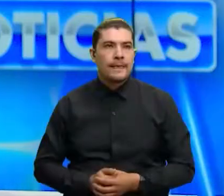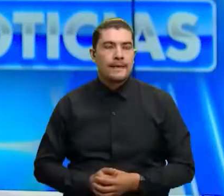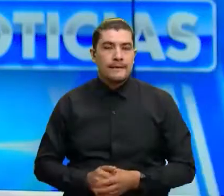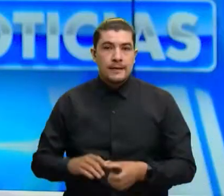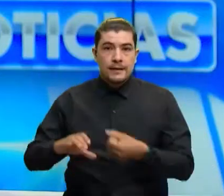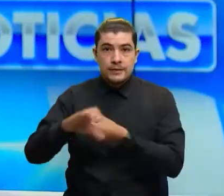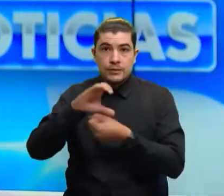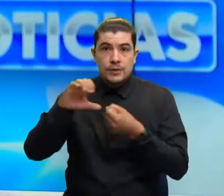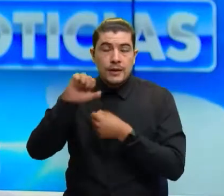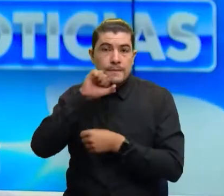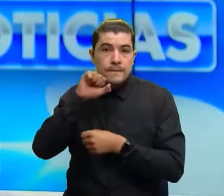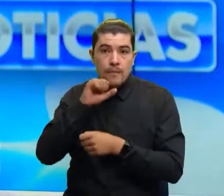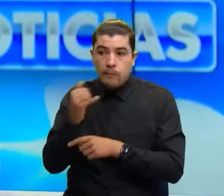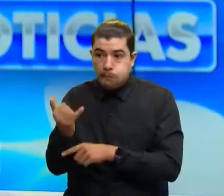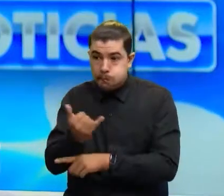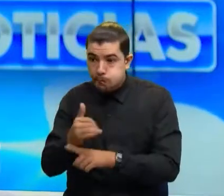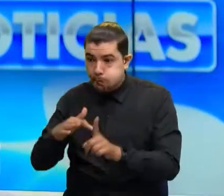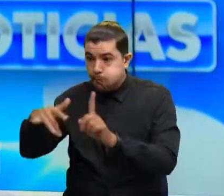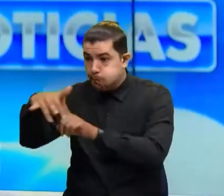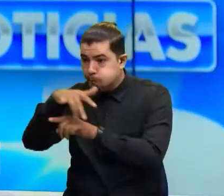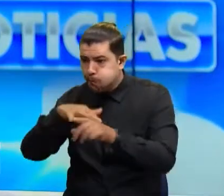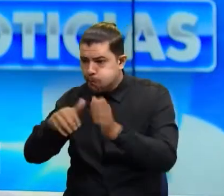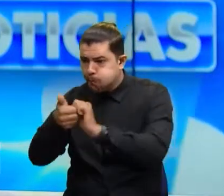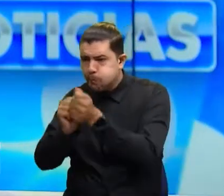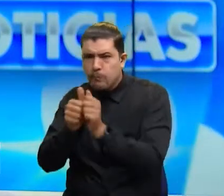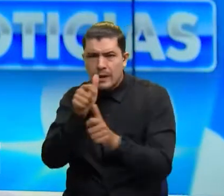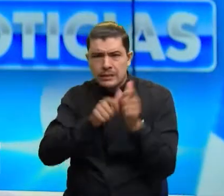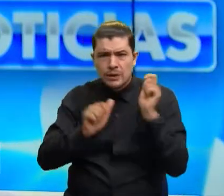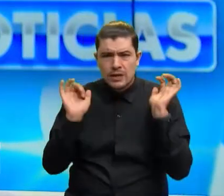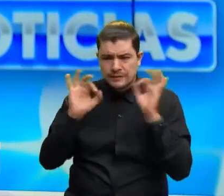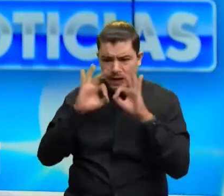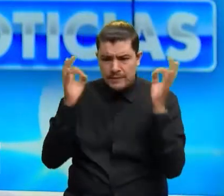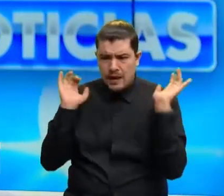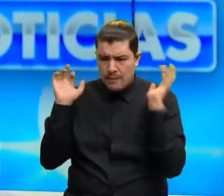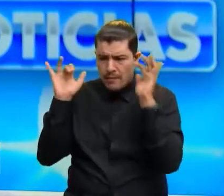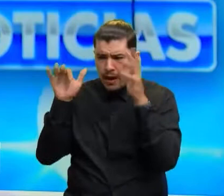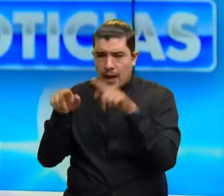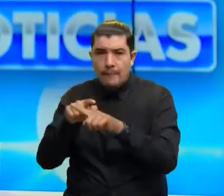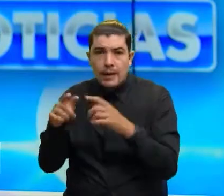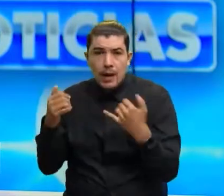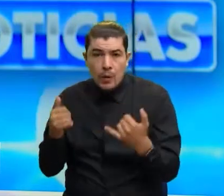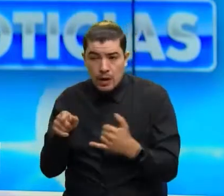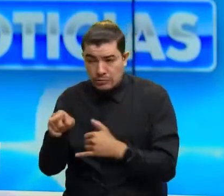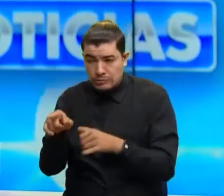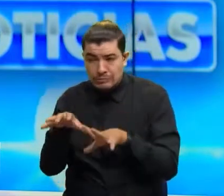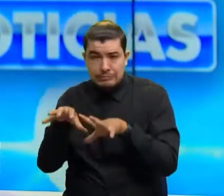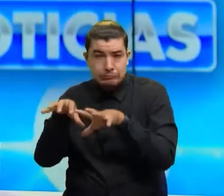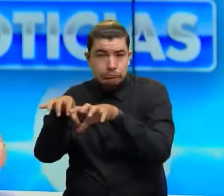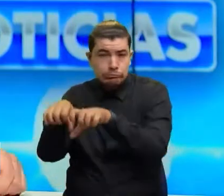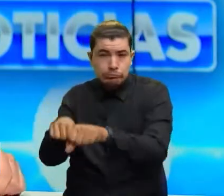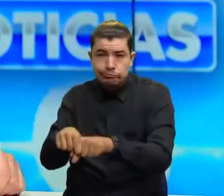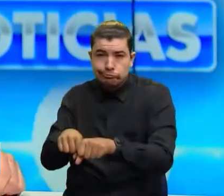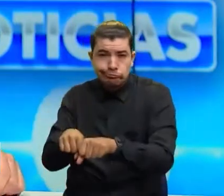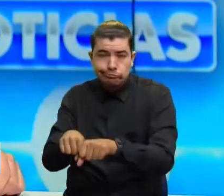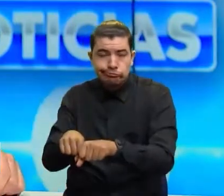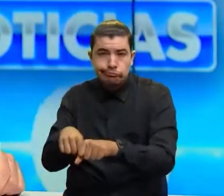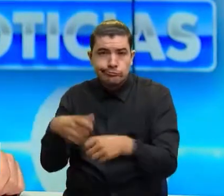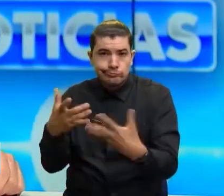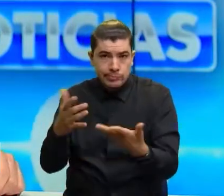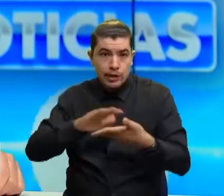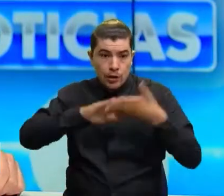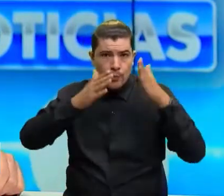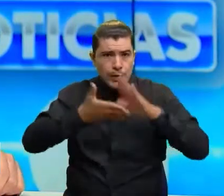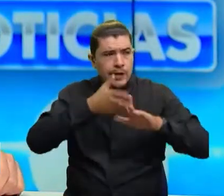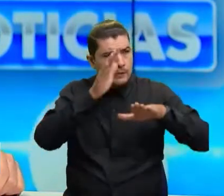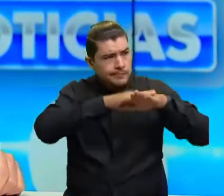En Barranca Bermeja, uno de los escenarios deportivos que era muy frecuentado por las familias, hoy se encuentra en un verdadero deterioro. La comunidad hace un llamado para